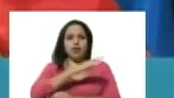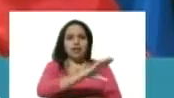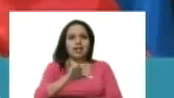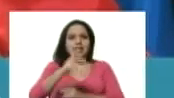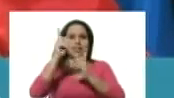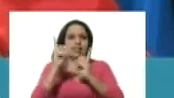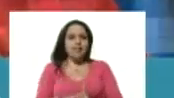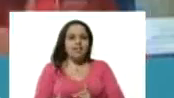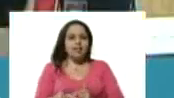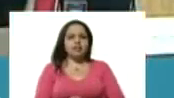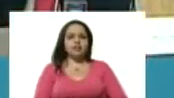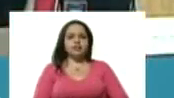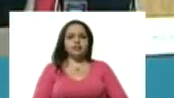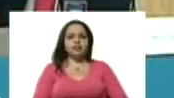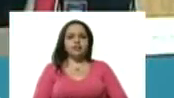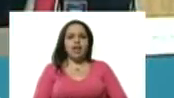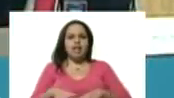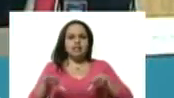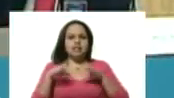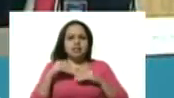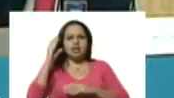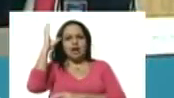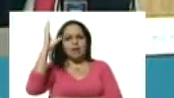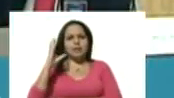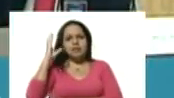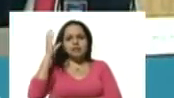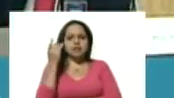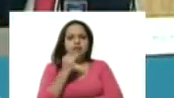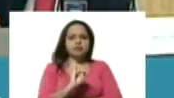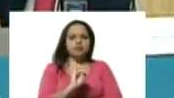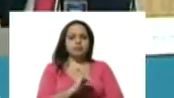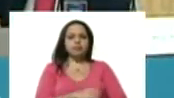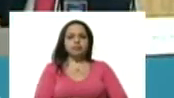debe aprovechar las capacidades existentes,